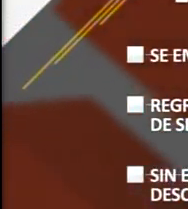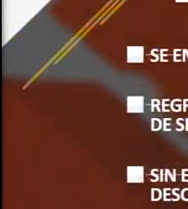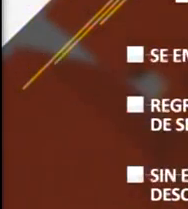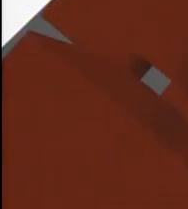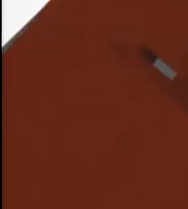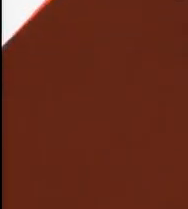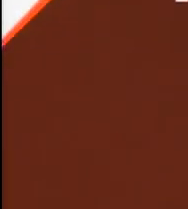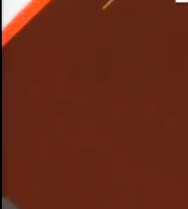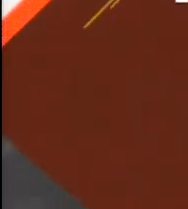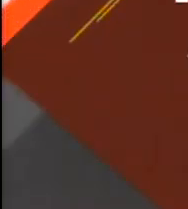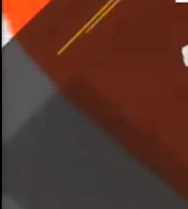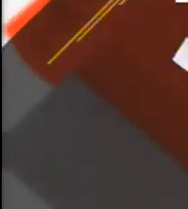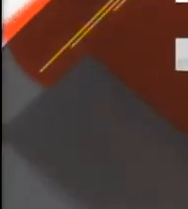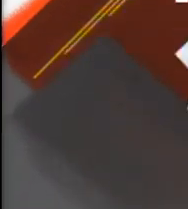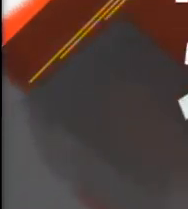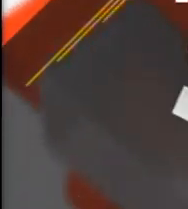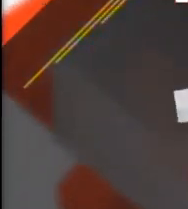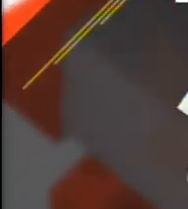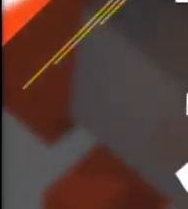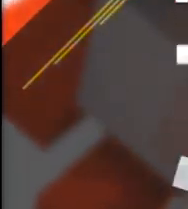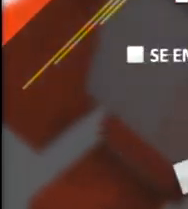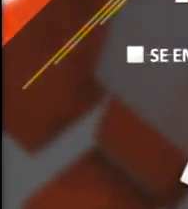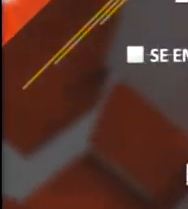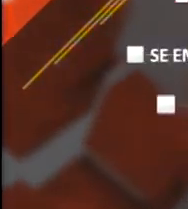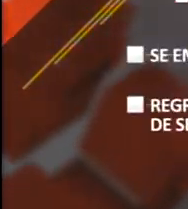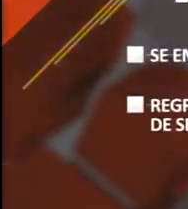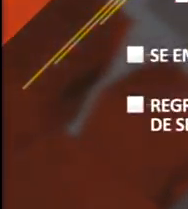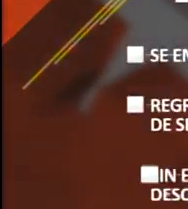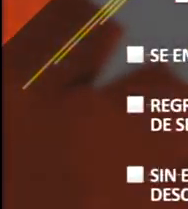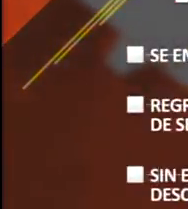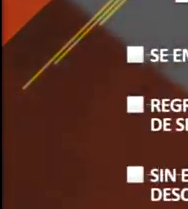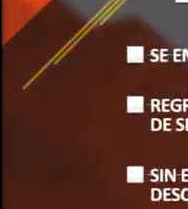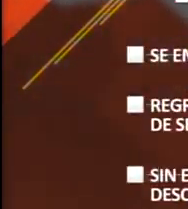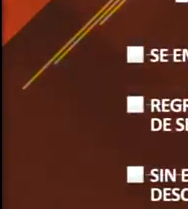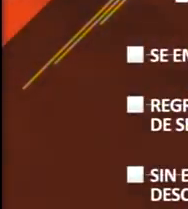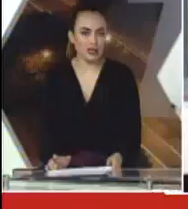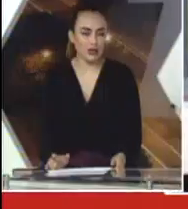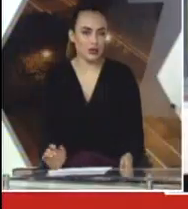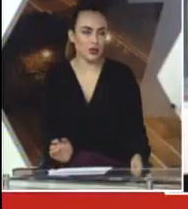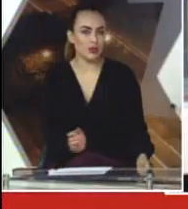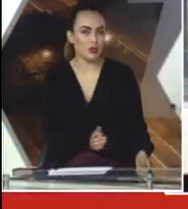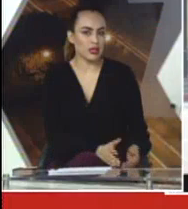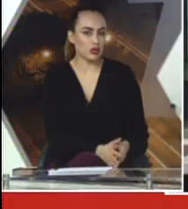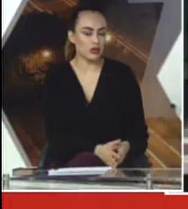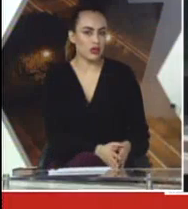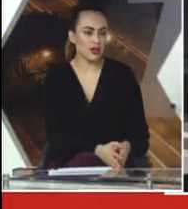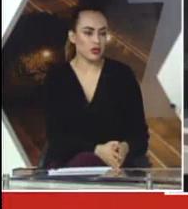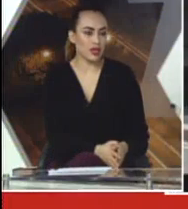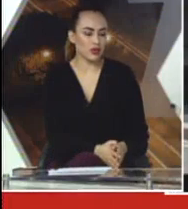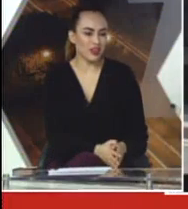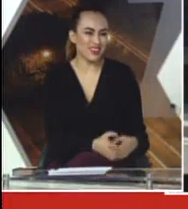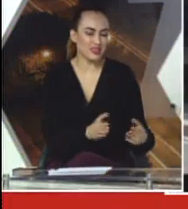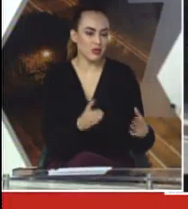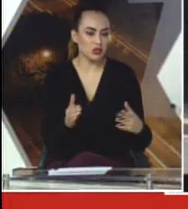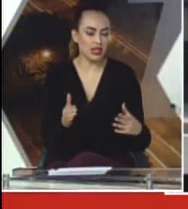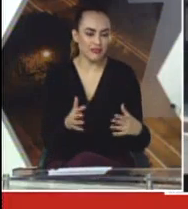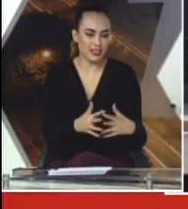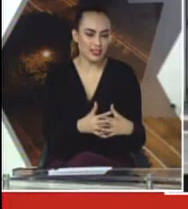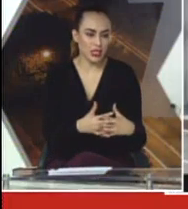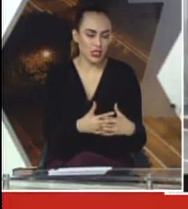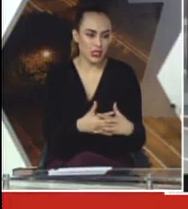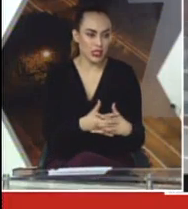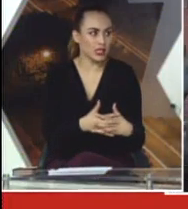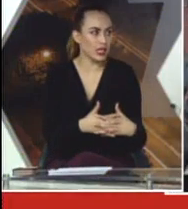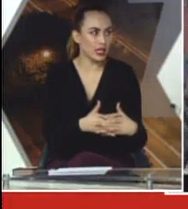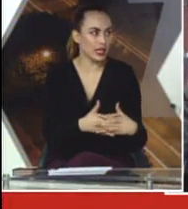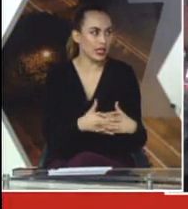¿Cómo lo ves? Julio, en este sentido, por ejemplo, hay algunos que piensan que tal vez no era el momento derivado que todavía estamos en la